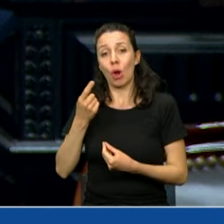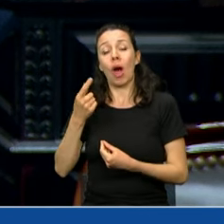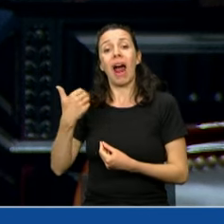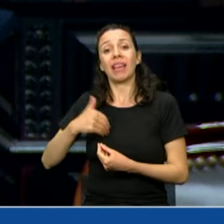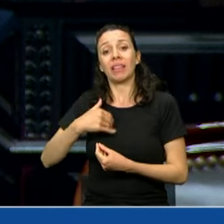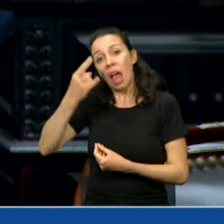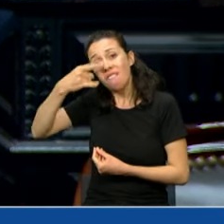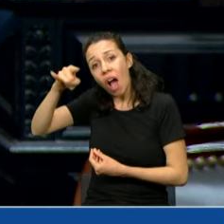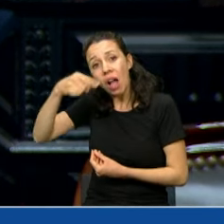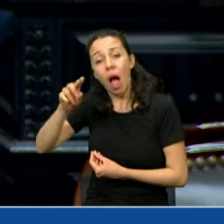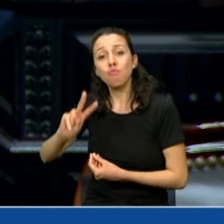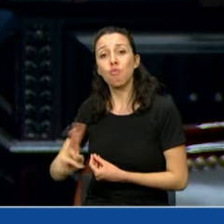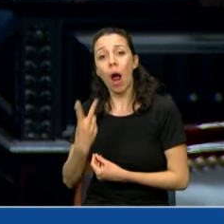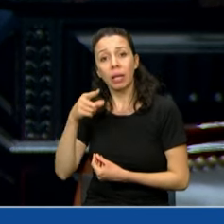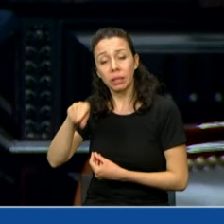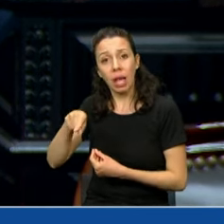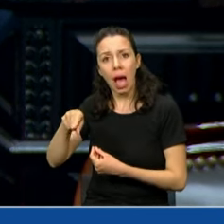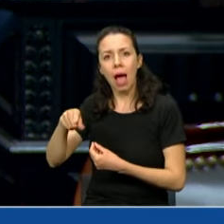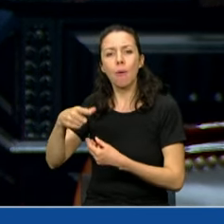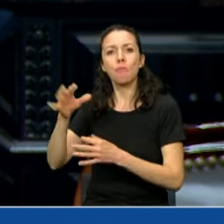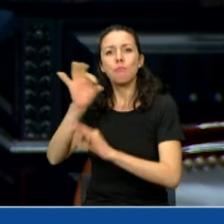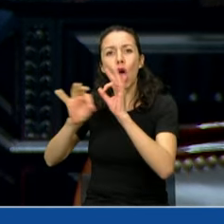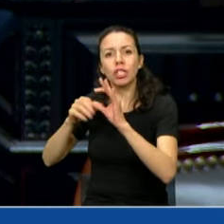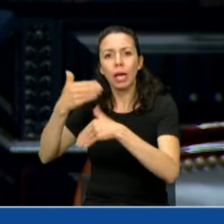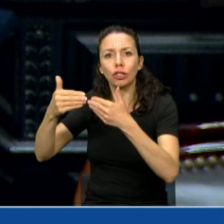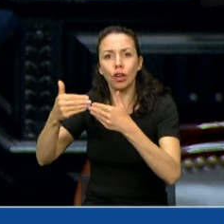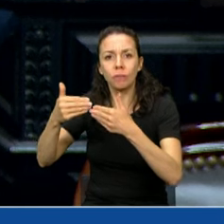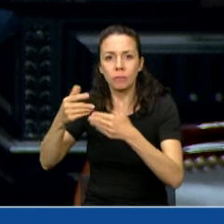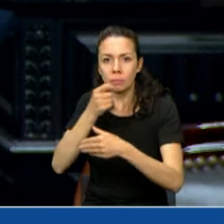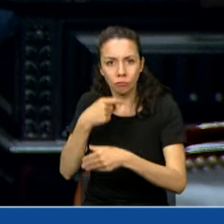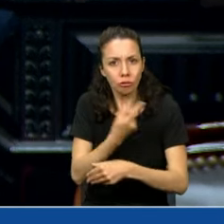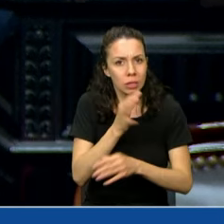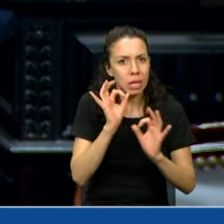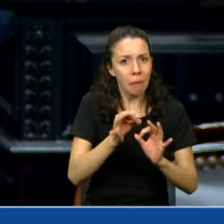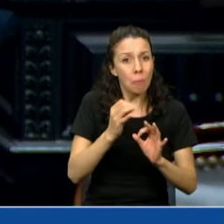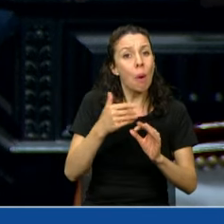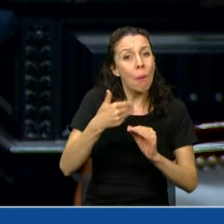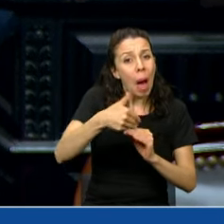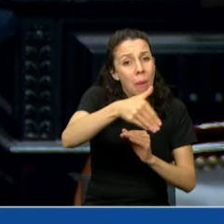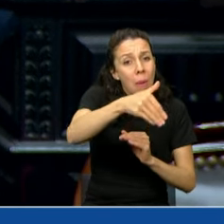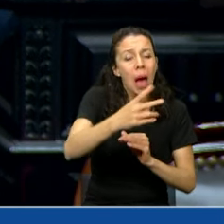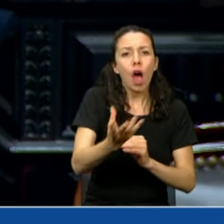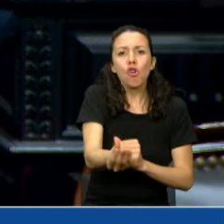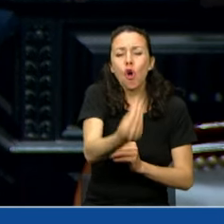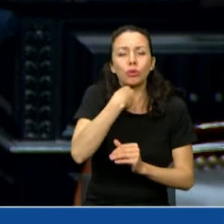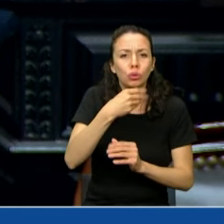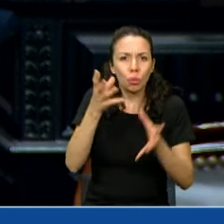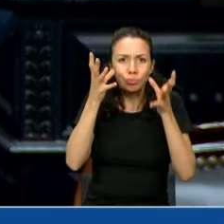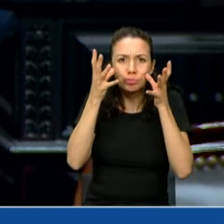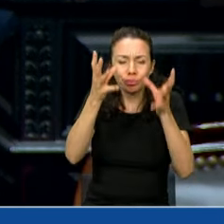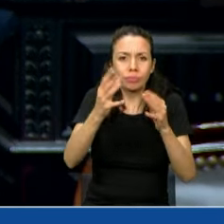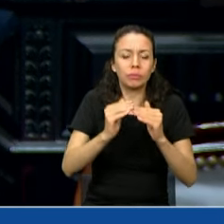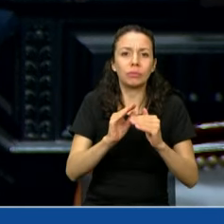sabiendo que en el 2030 vamos a tener picos de consumo con una declinación después porque el mundo va a la